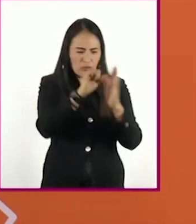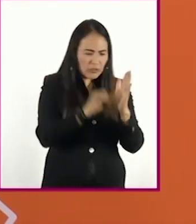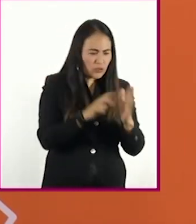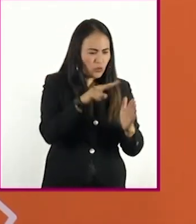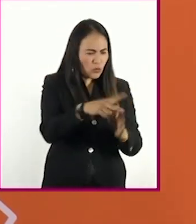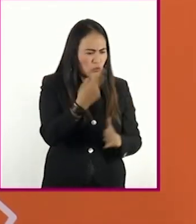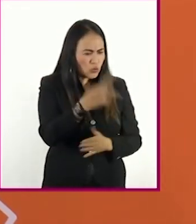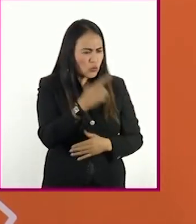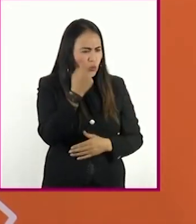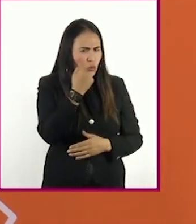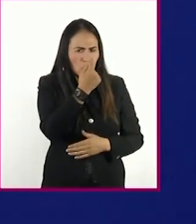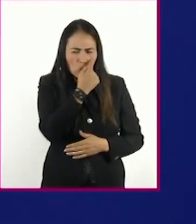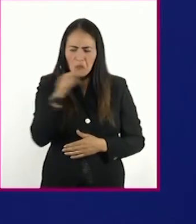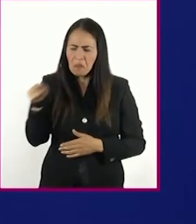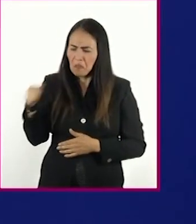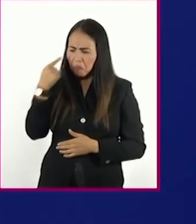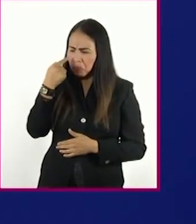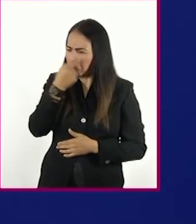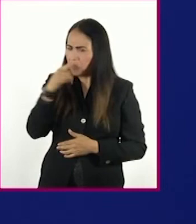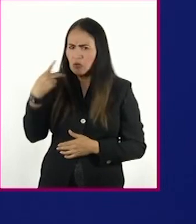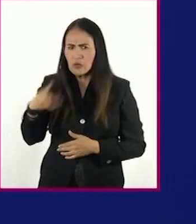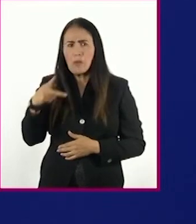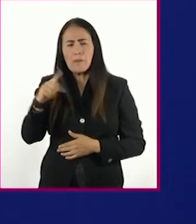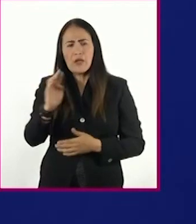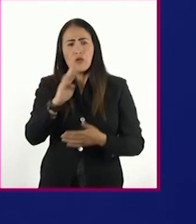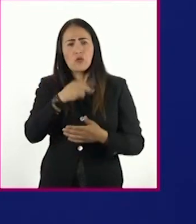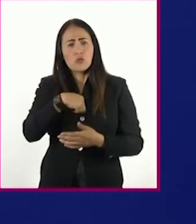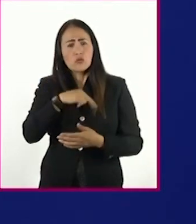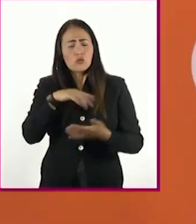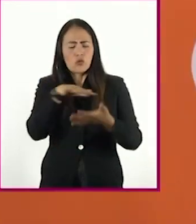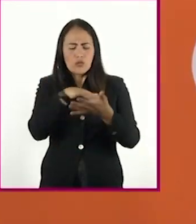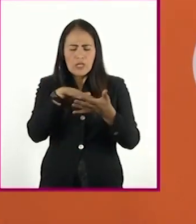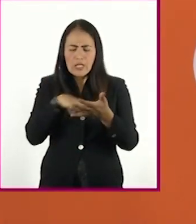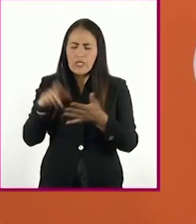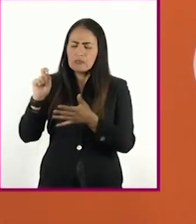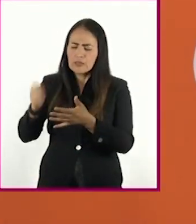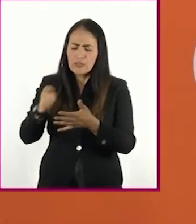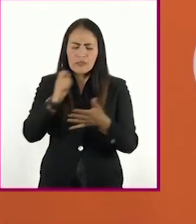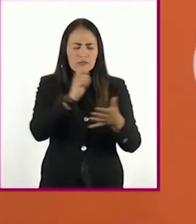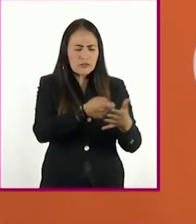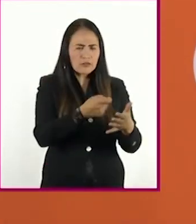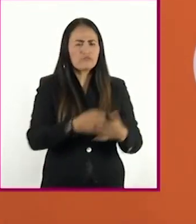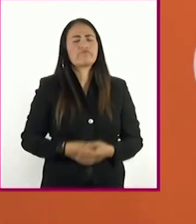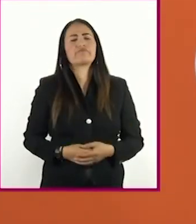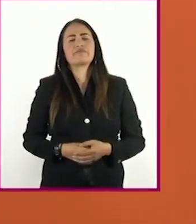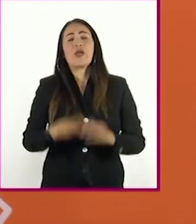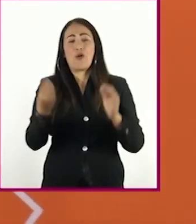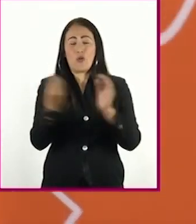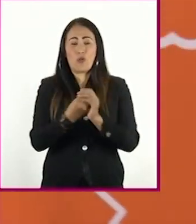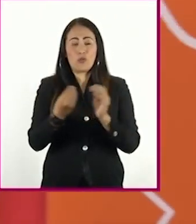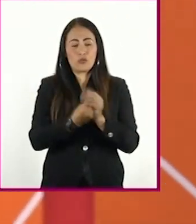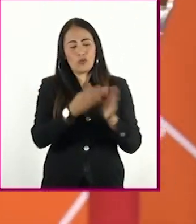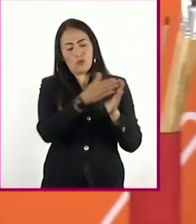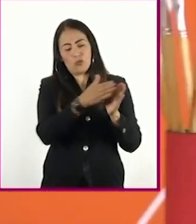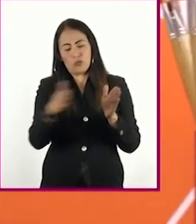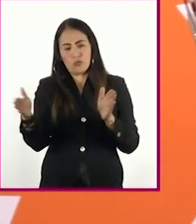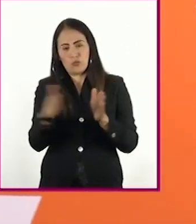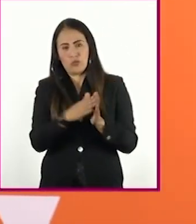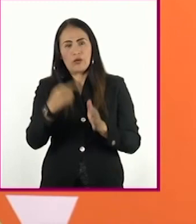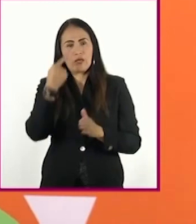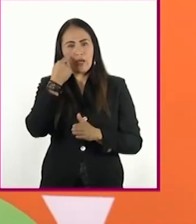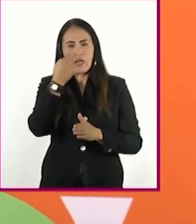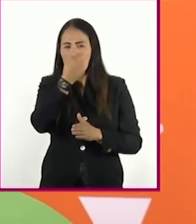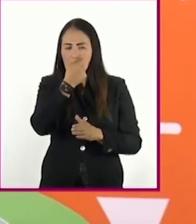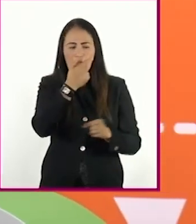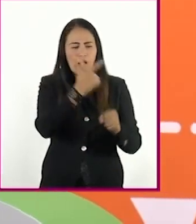leerlas e interpretarlas. Muy bien, como pudimos darnos cuenta, a lo largo de la sesión, detectar la postura del autor le